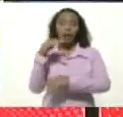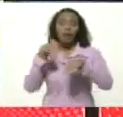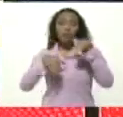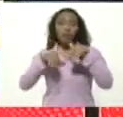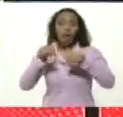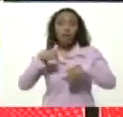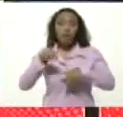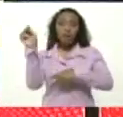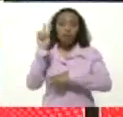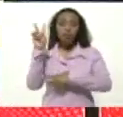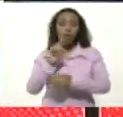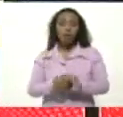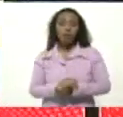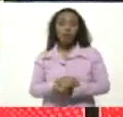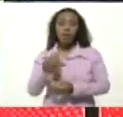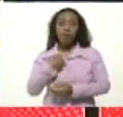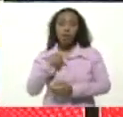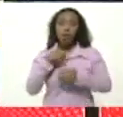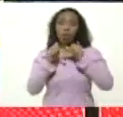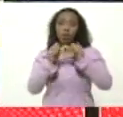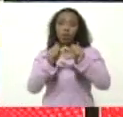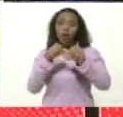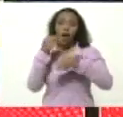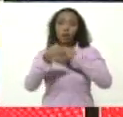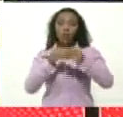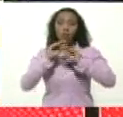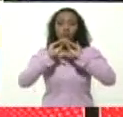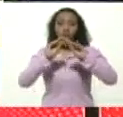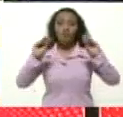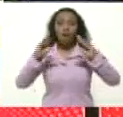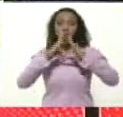Venezuela, y yo le sigo haciendo un llamado